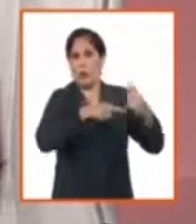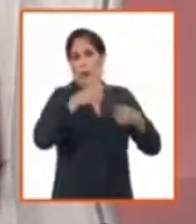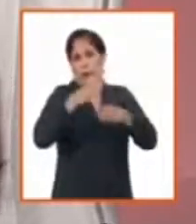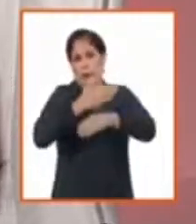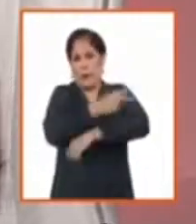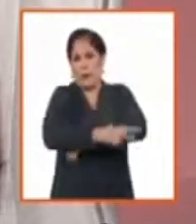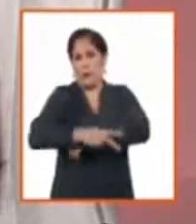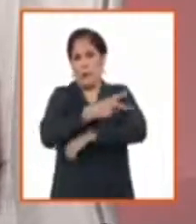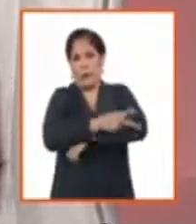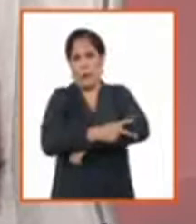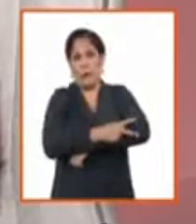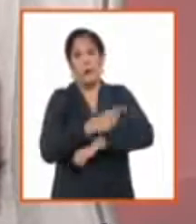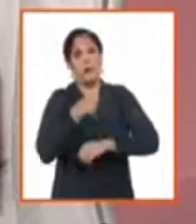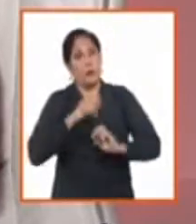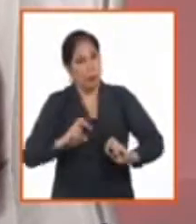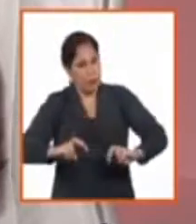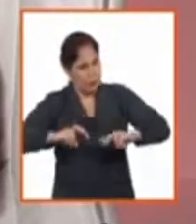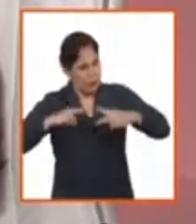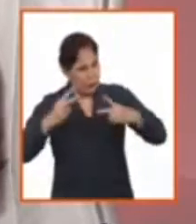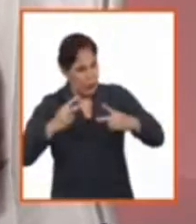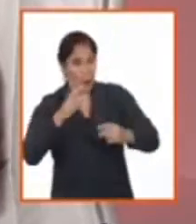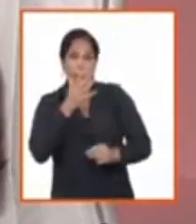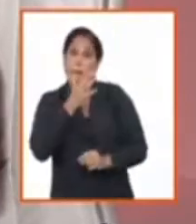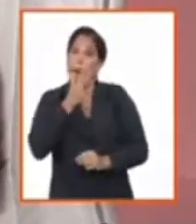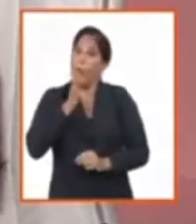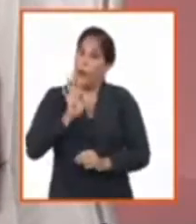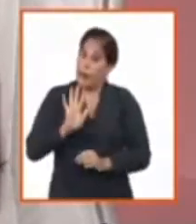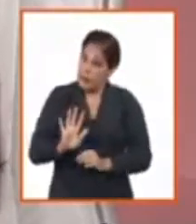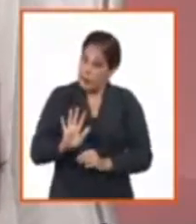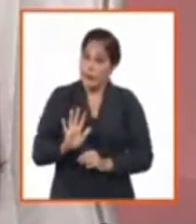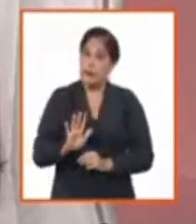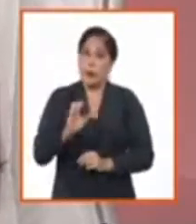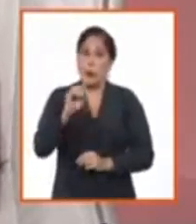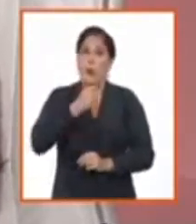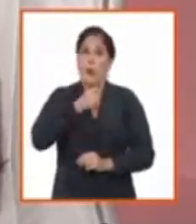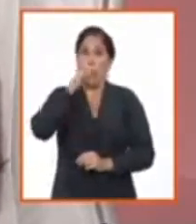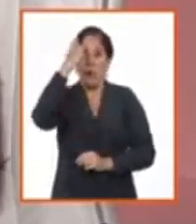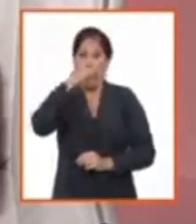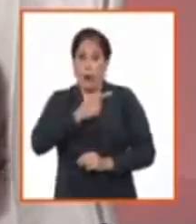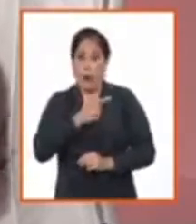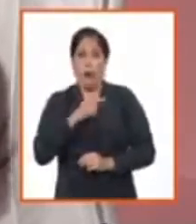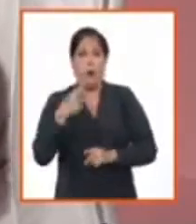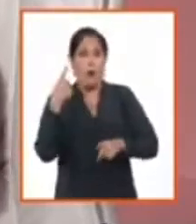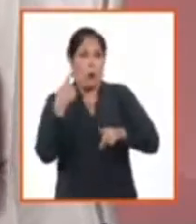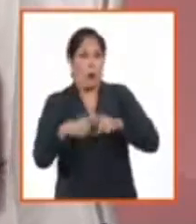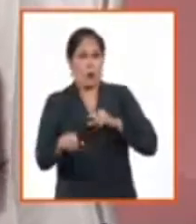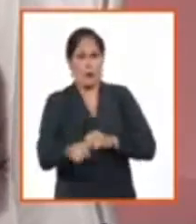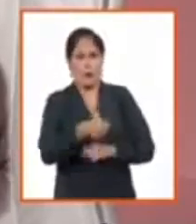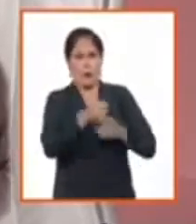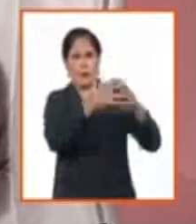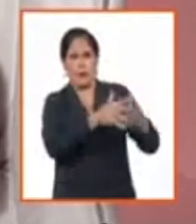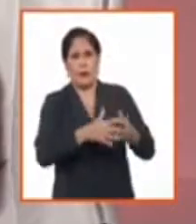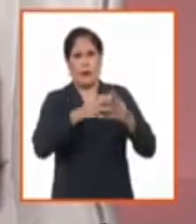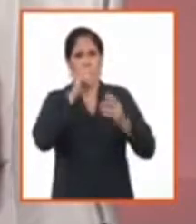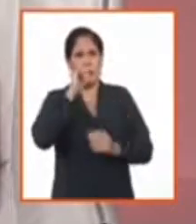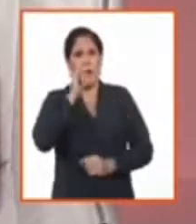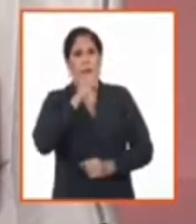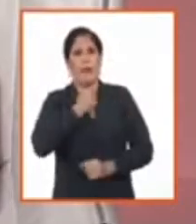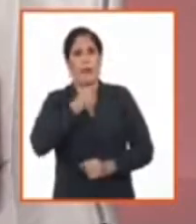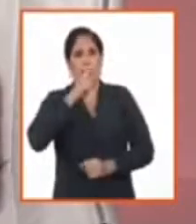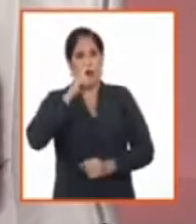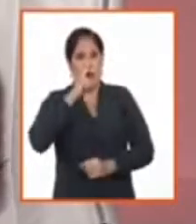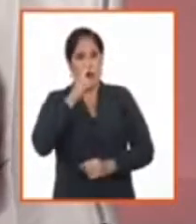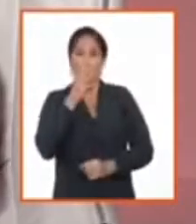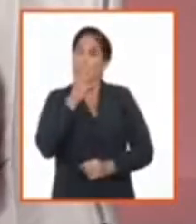maneras yo reitero todo parece indicar que ni la oea ni baiden ya sabemos que vayan ya tiene sus problemas pero